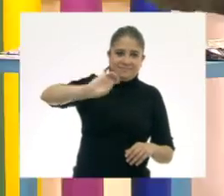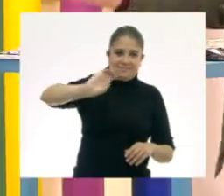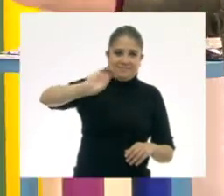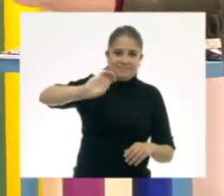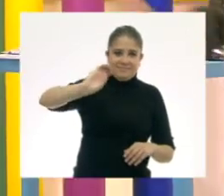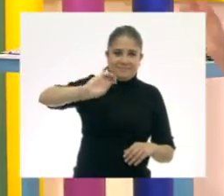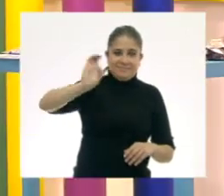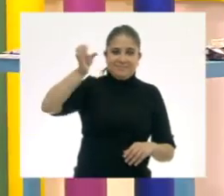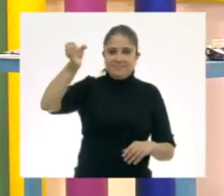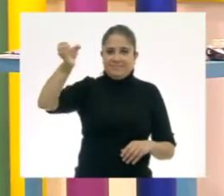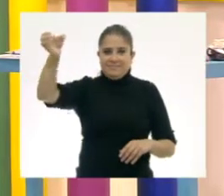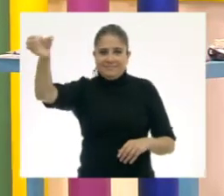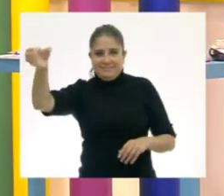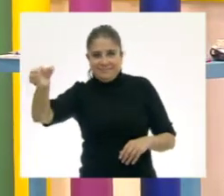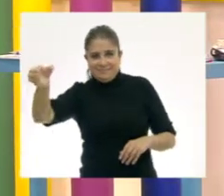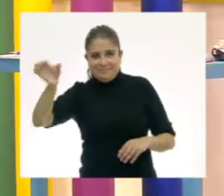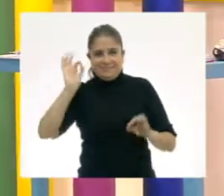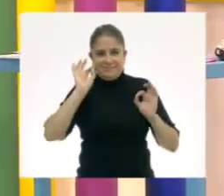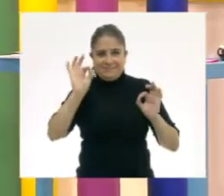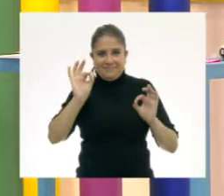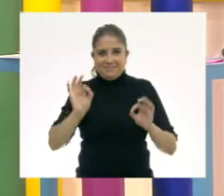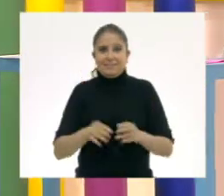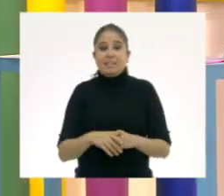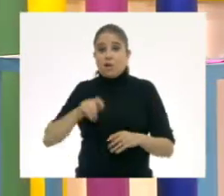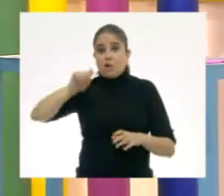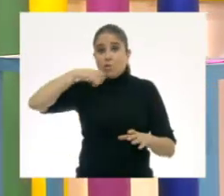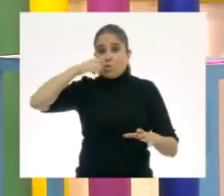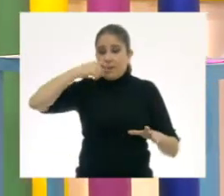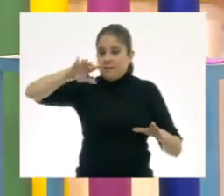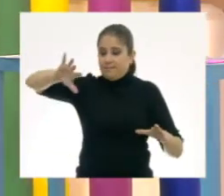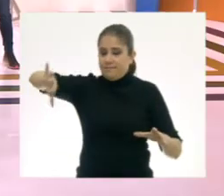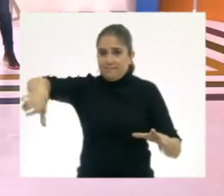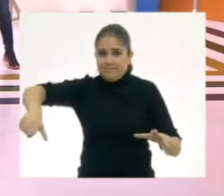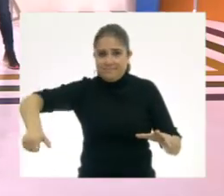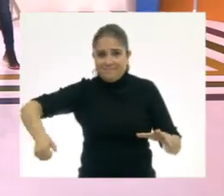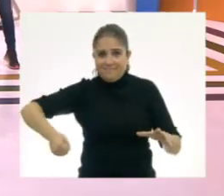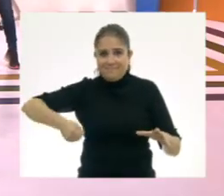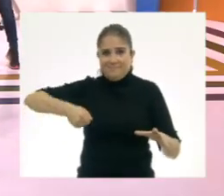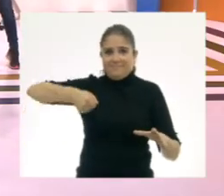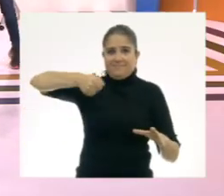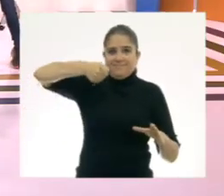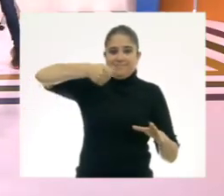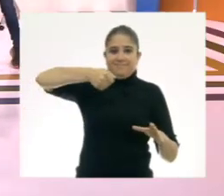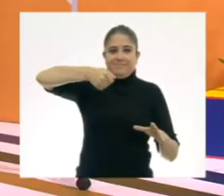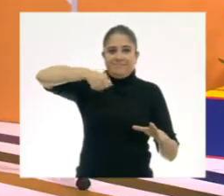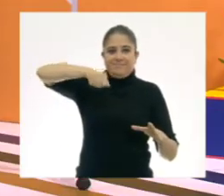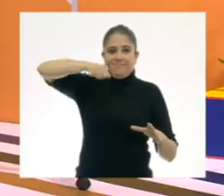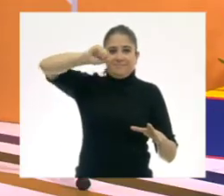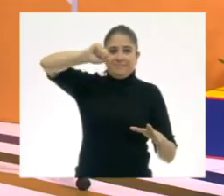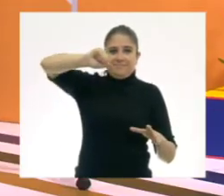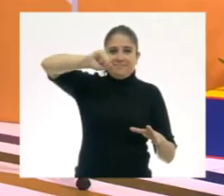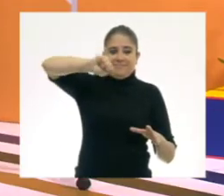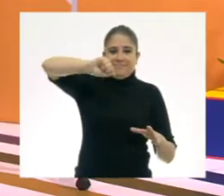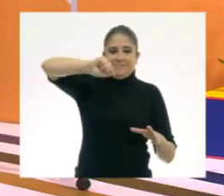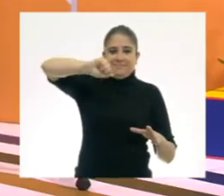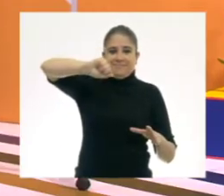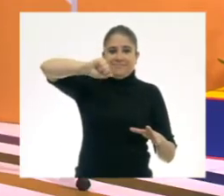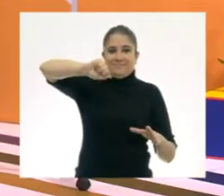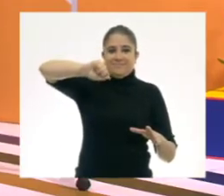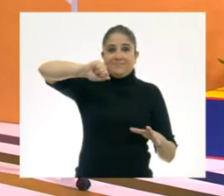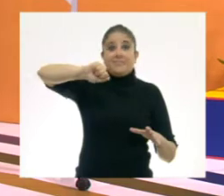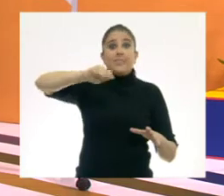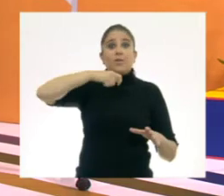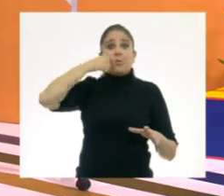Poquito nada más para que sepa. Listo. Agarramos nuestra cuchara. Está la cuchara. Aquí. Aquí está. Listo. Muy